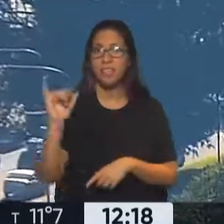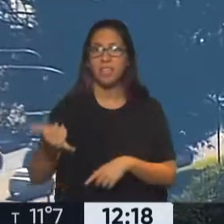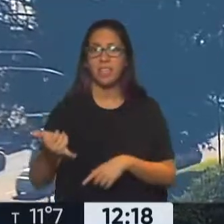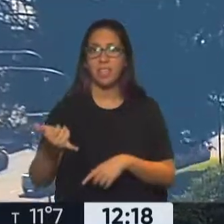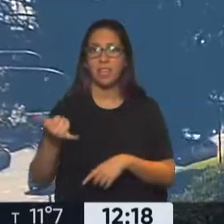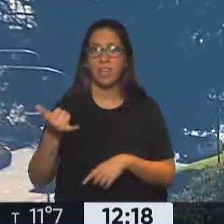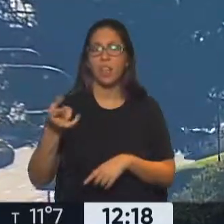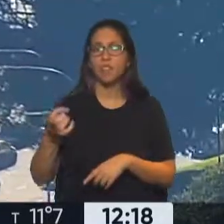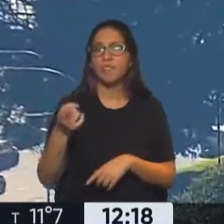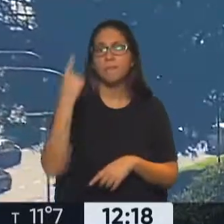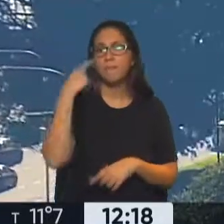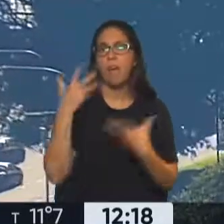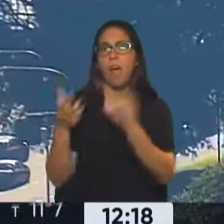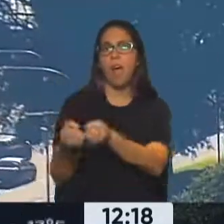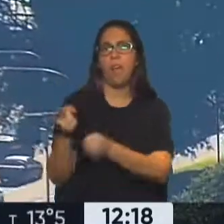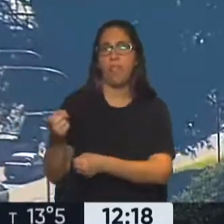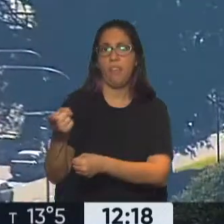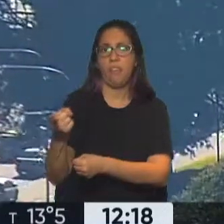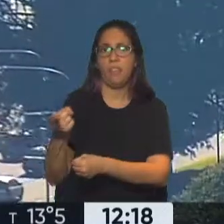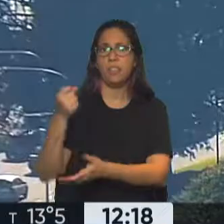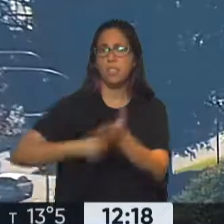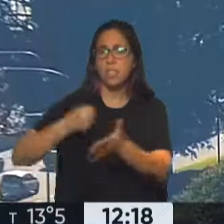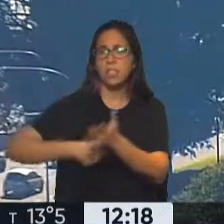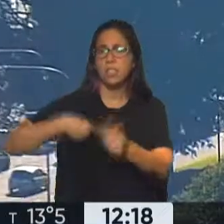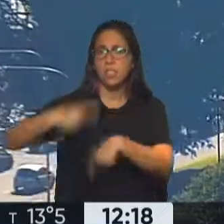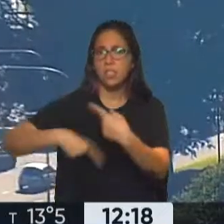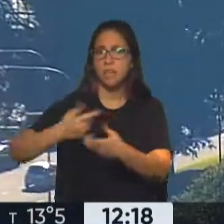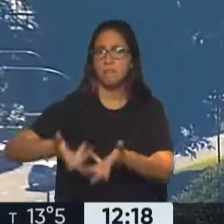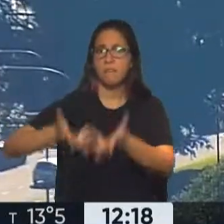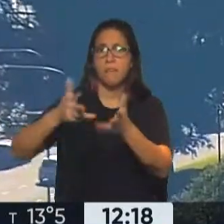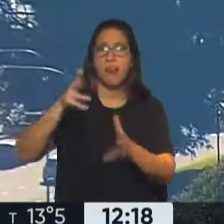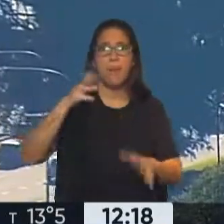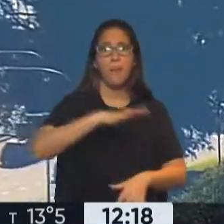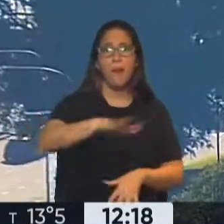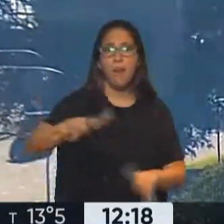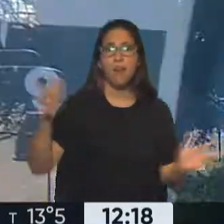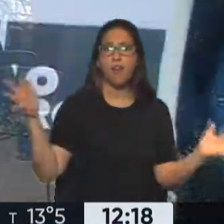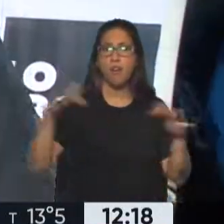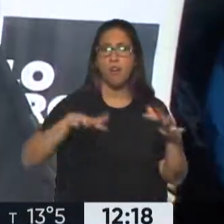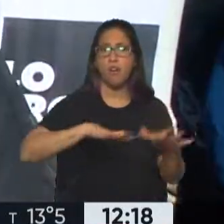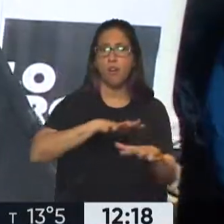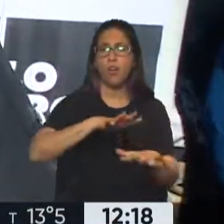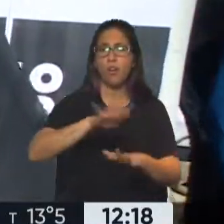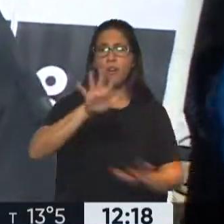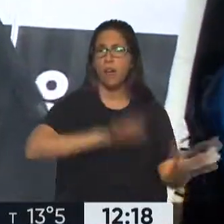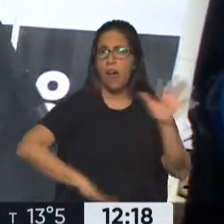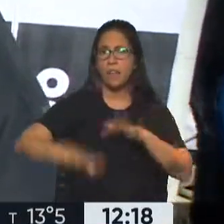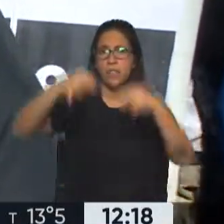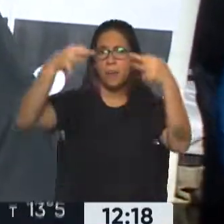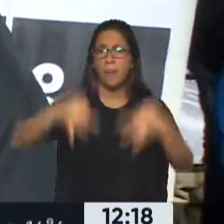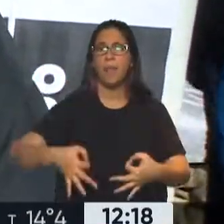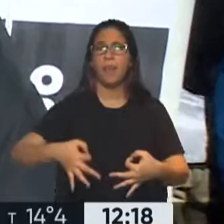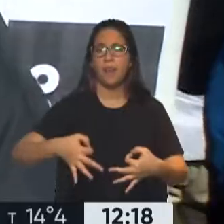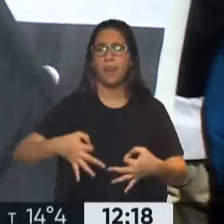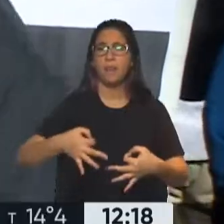entonces creemos que hay que defender ese instrumento que es la organización en los barrios de los pibes de las compañeras y compañeros para formarlos